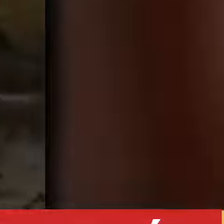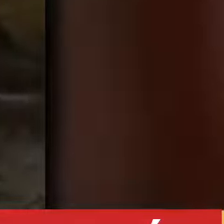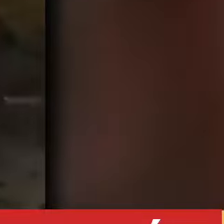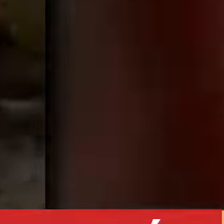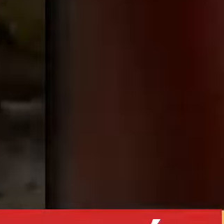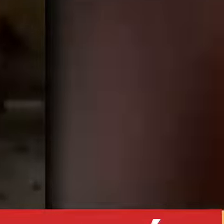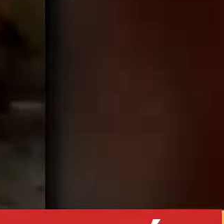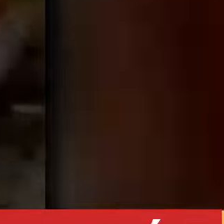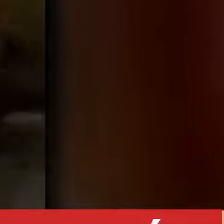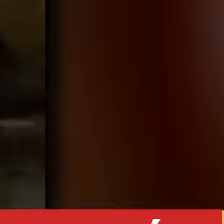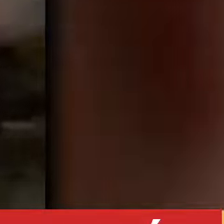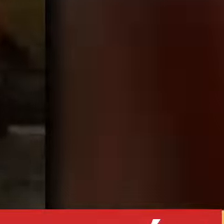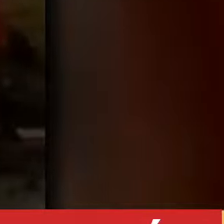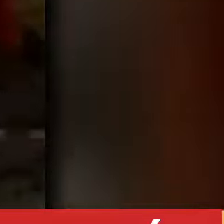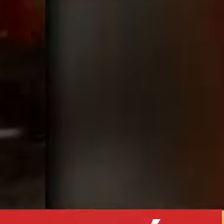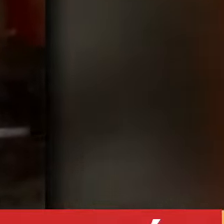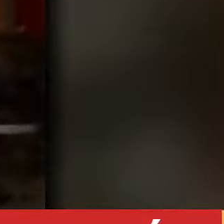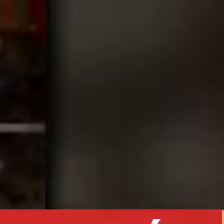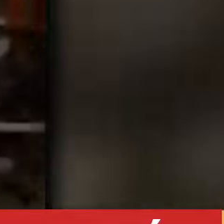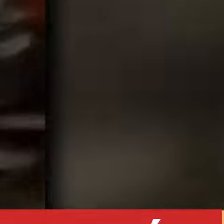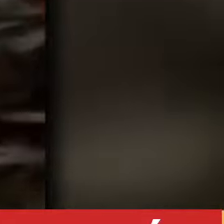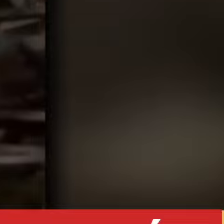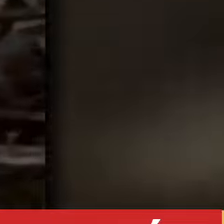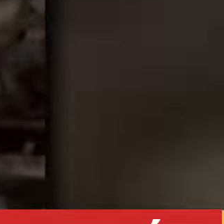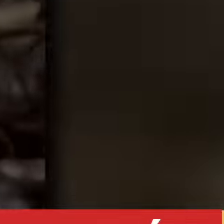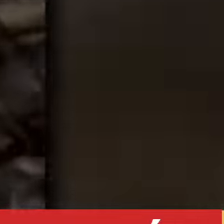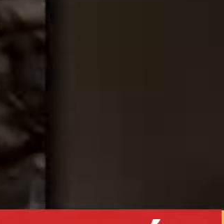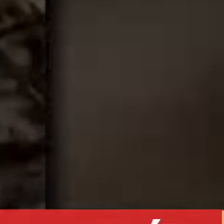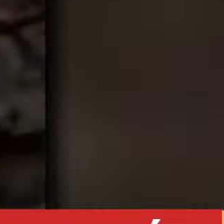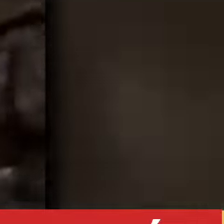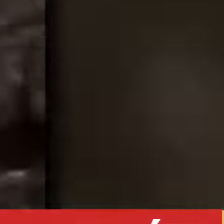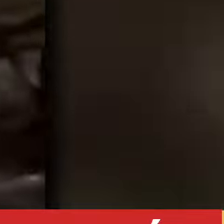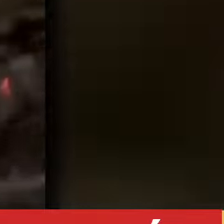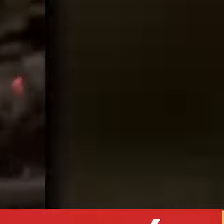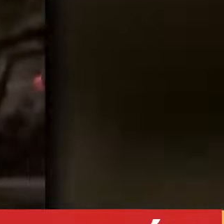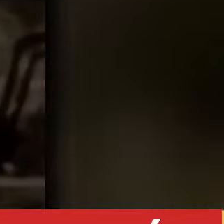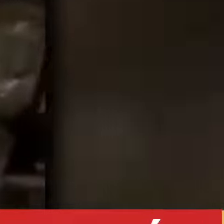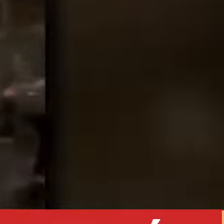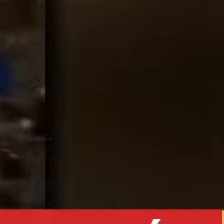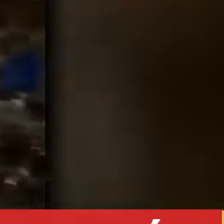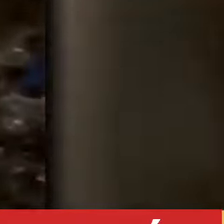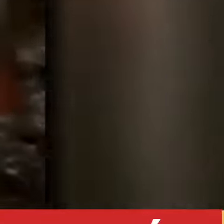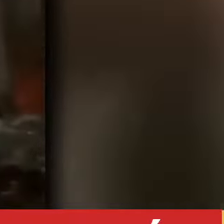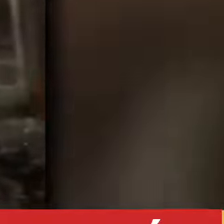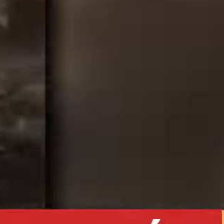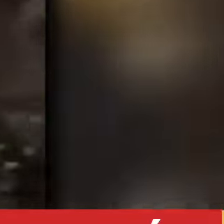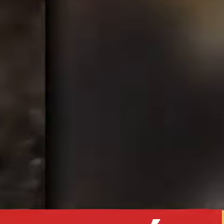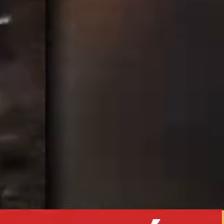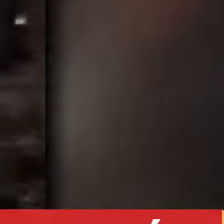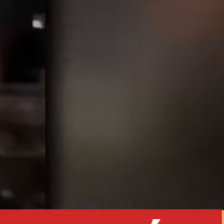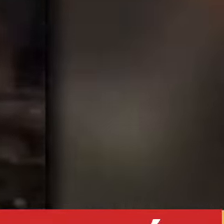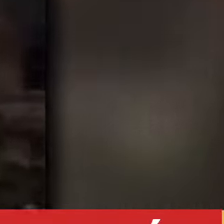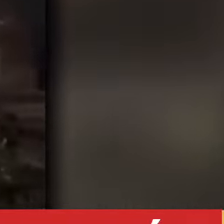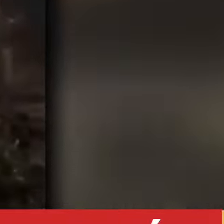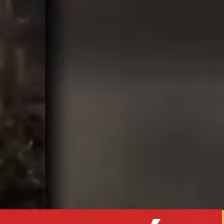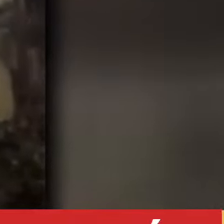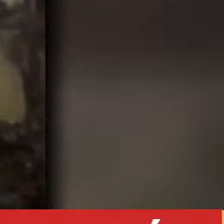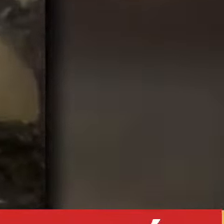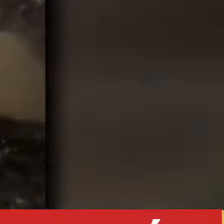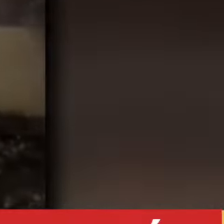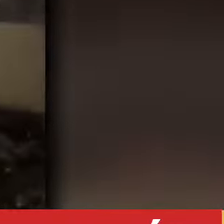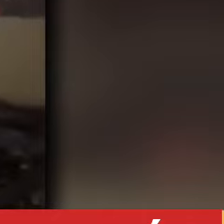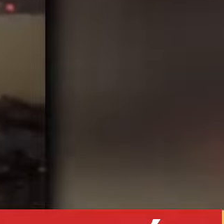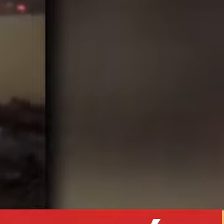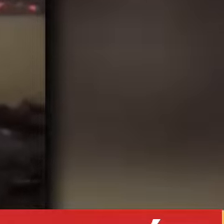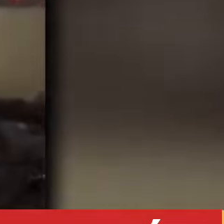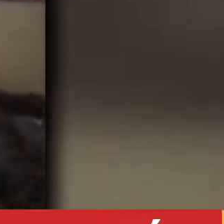las situaciones que ha tomado, una de las decisiones que ha tomado, es la expulsión de las legaciones diplomáticas de Chile, de Uruguay,